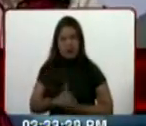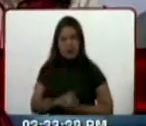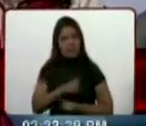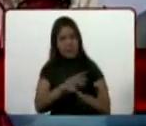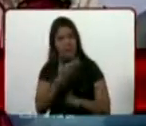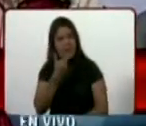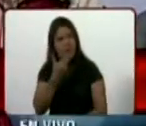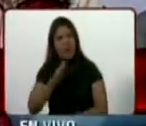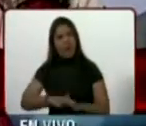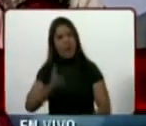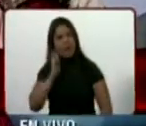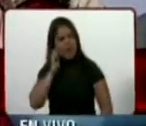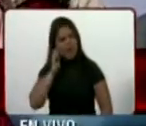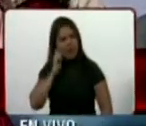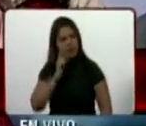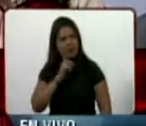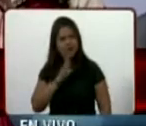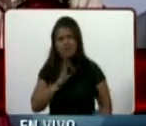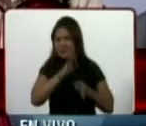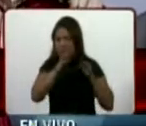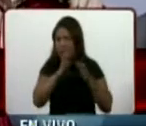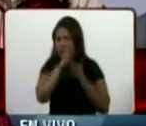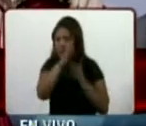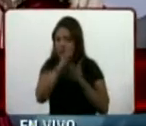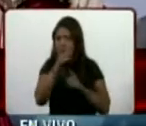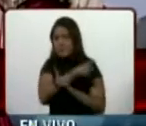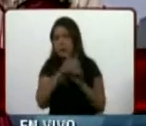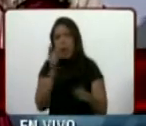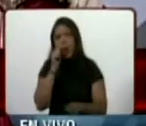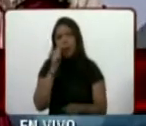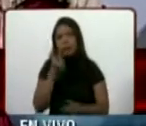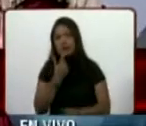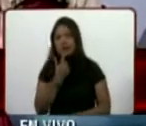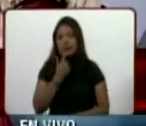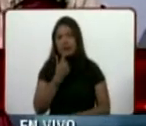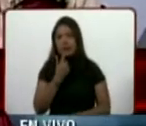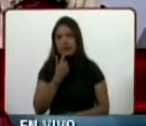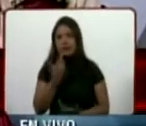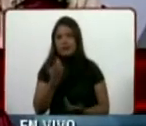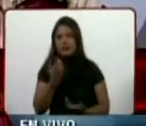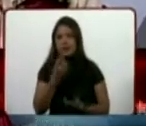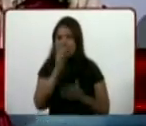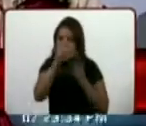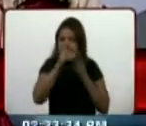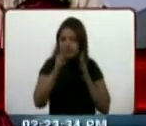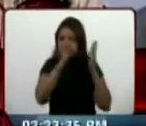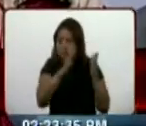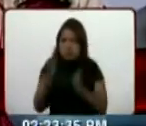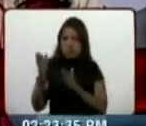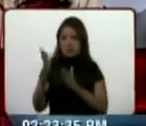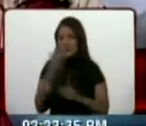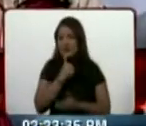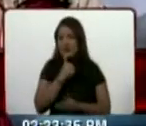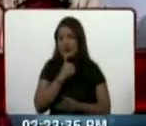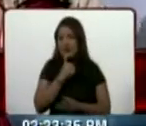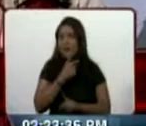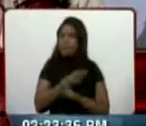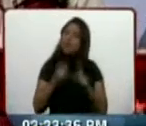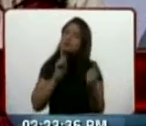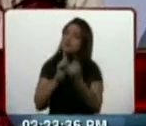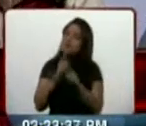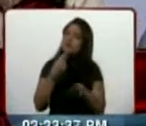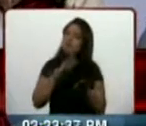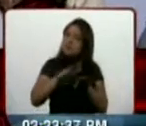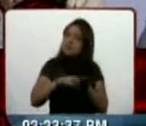mujer es más precisa en las cosas. Los hombres a veces no somos tan precisos y detallistas, ¿no? Y yo le dije, pero ven acá,